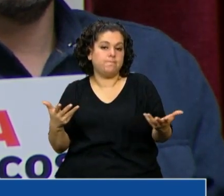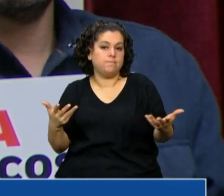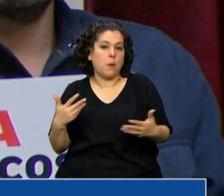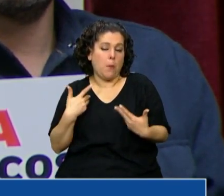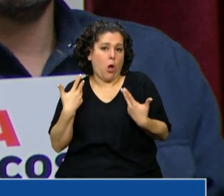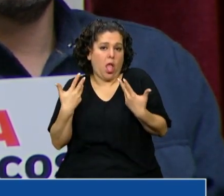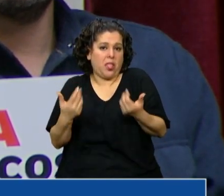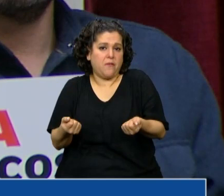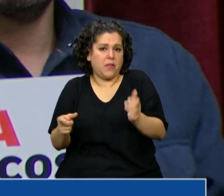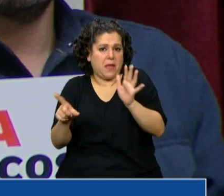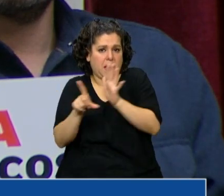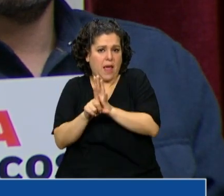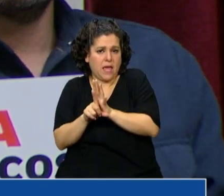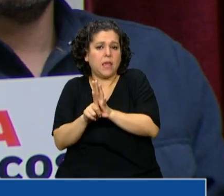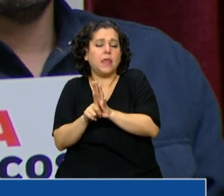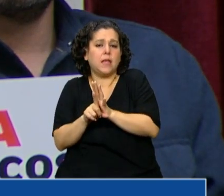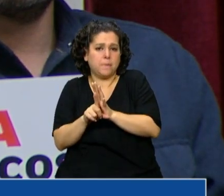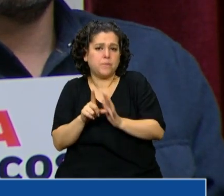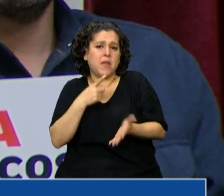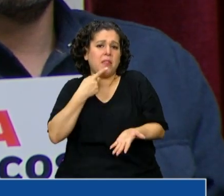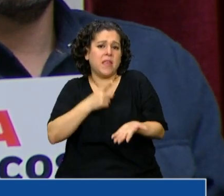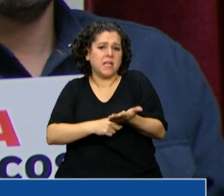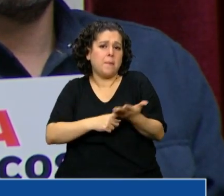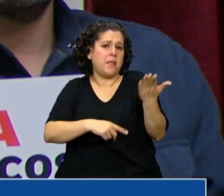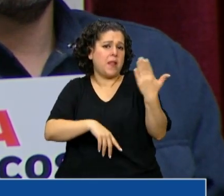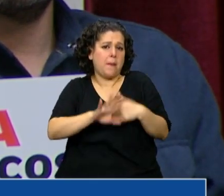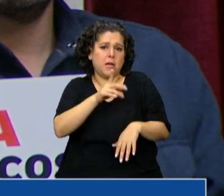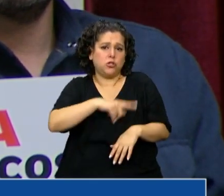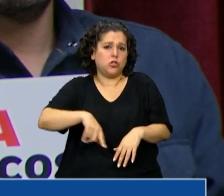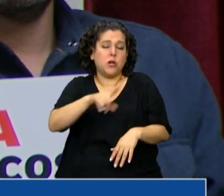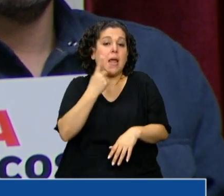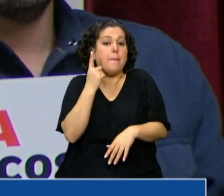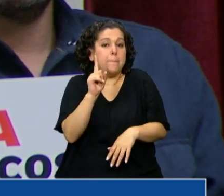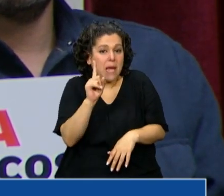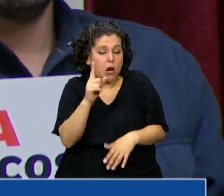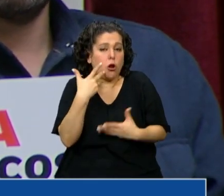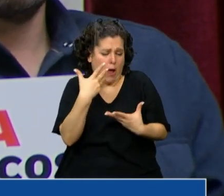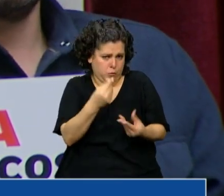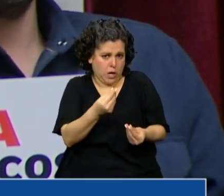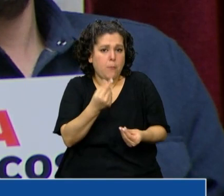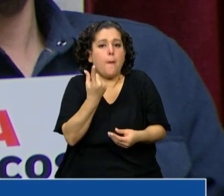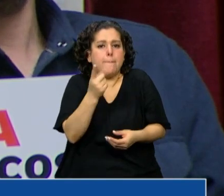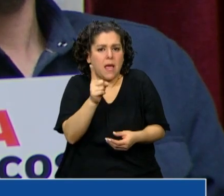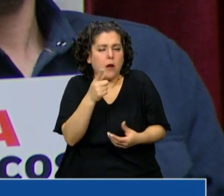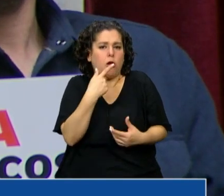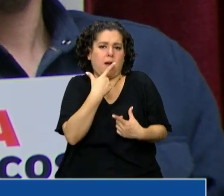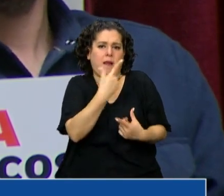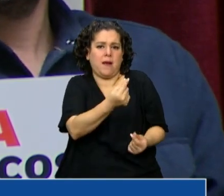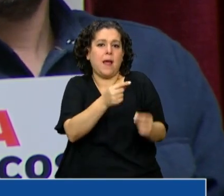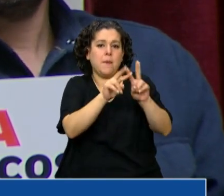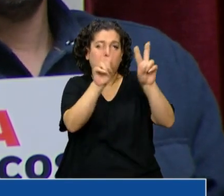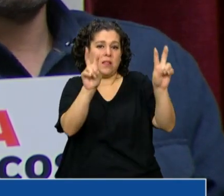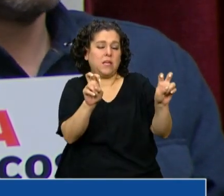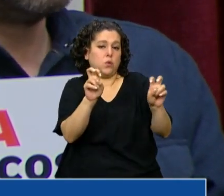y defendiendo nuestra ley el dictamen de la mayoría, pero reclamando que se elimine el